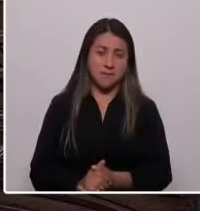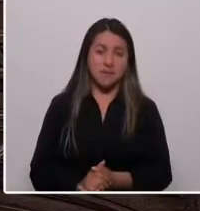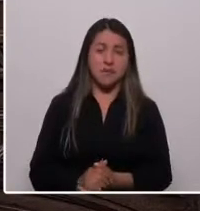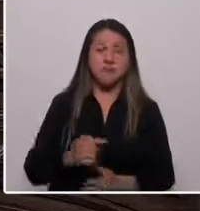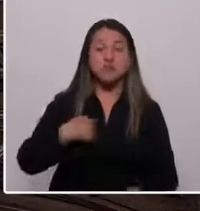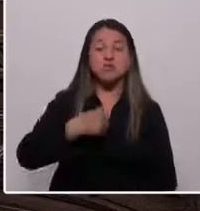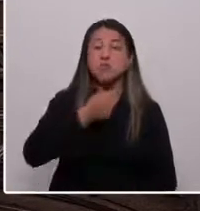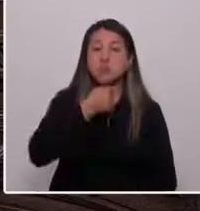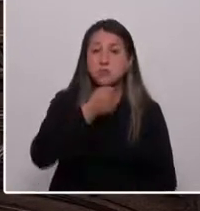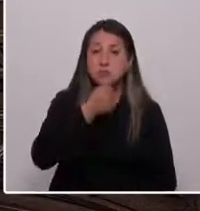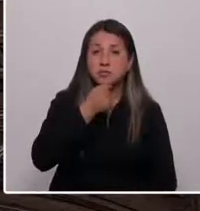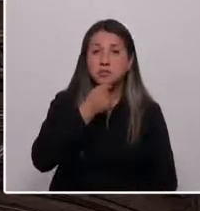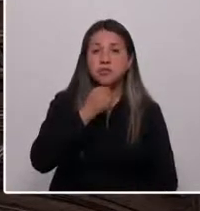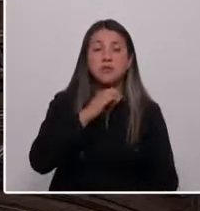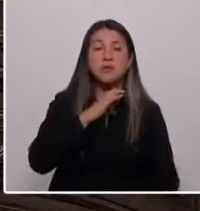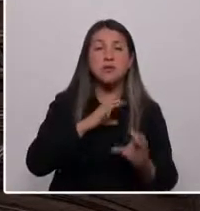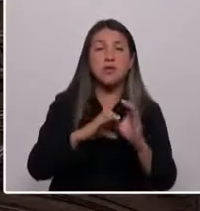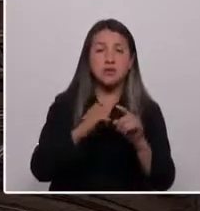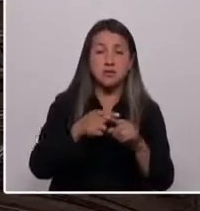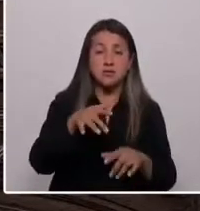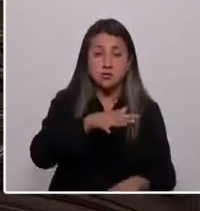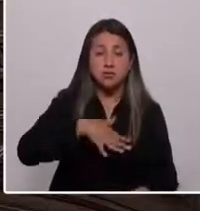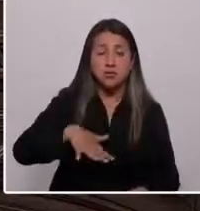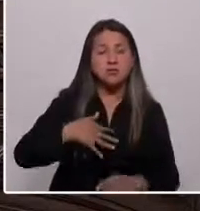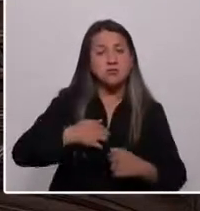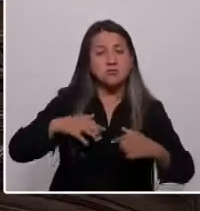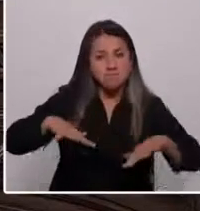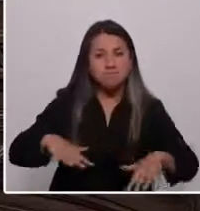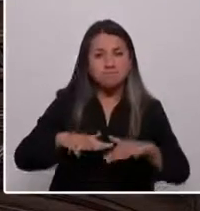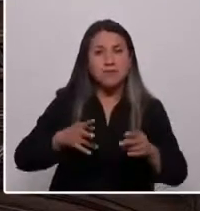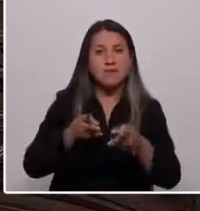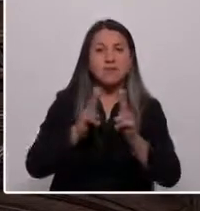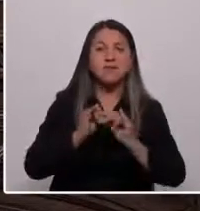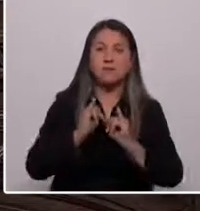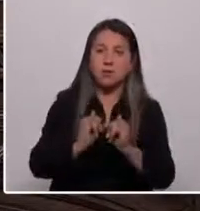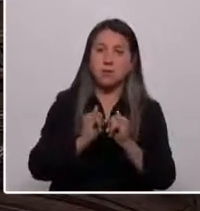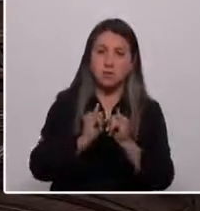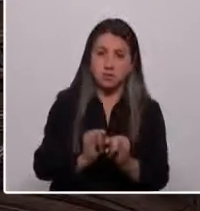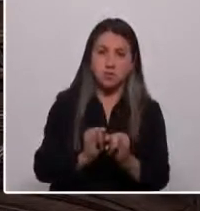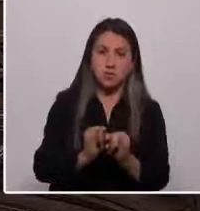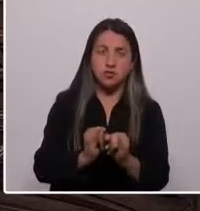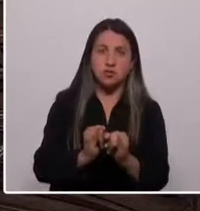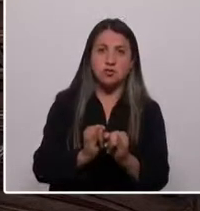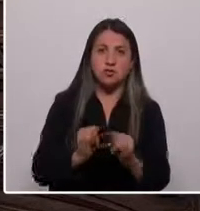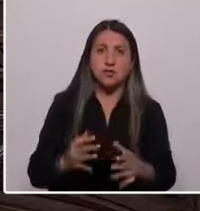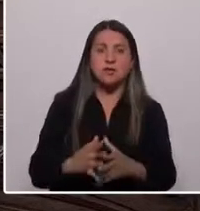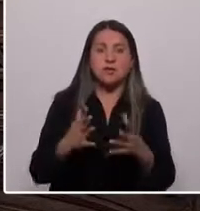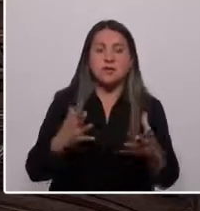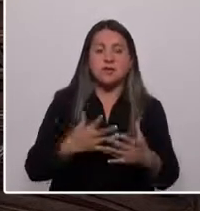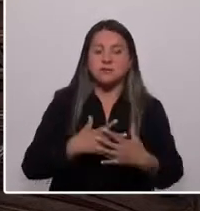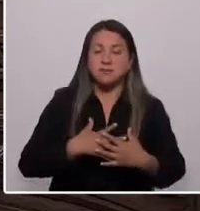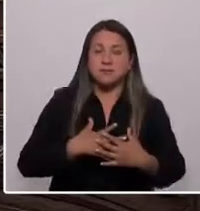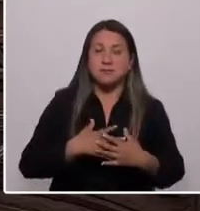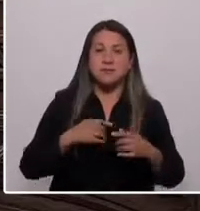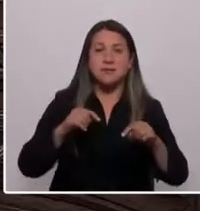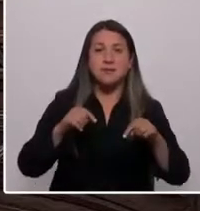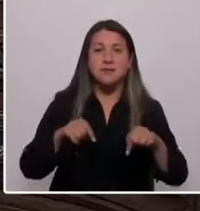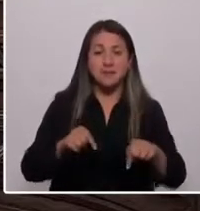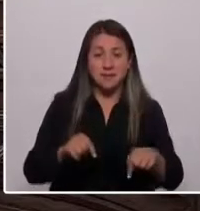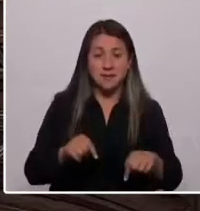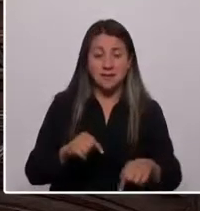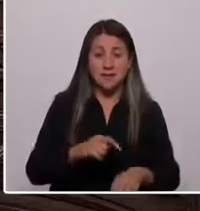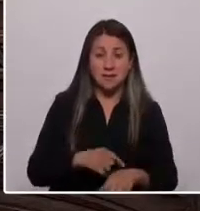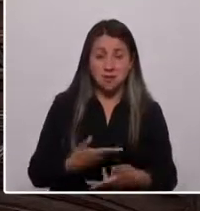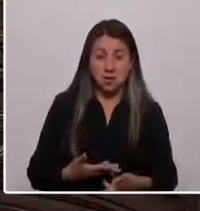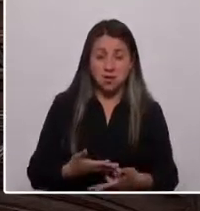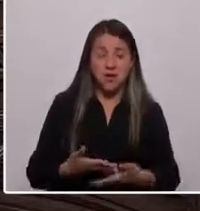comunicadora social me esforzaré por el derecho a la información el gran tesoro de esta era por la libertad